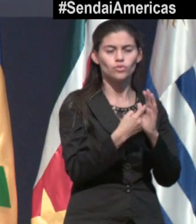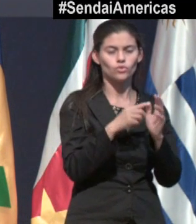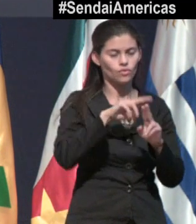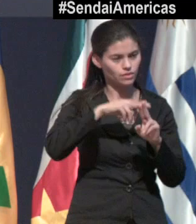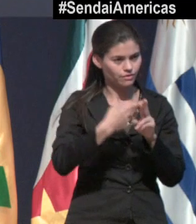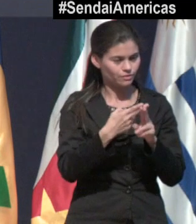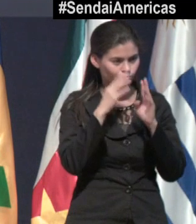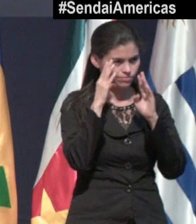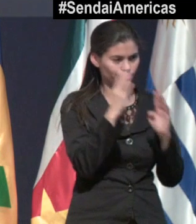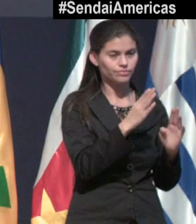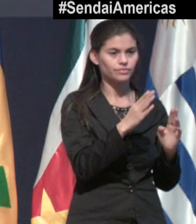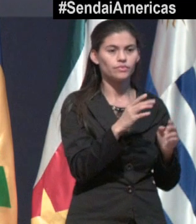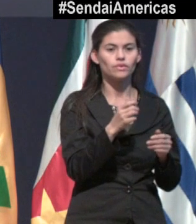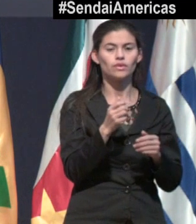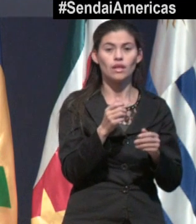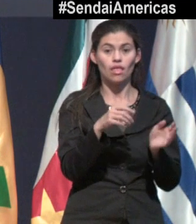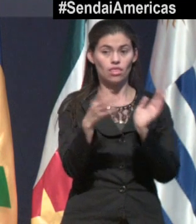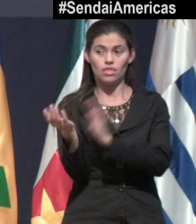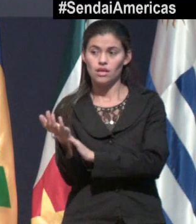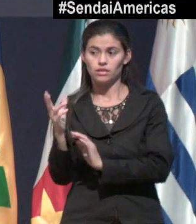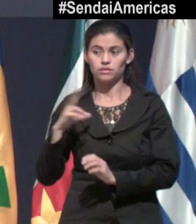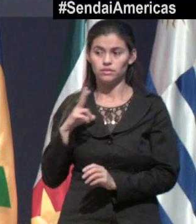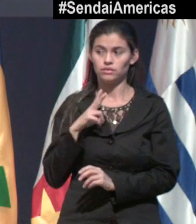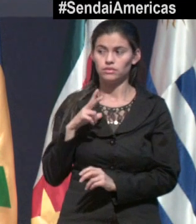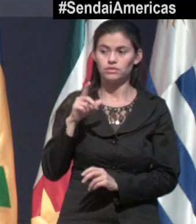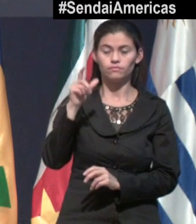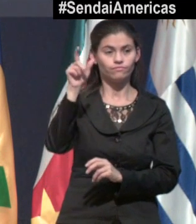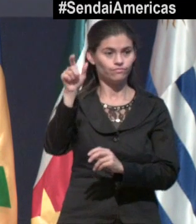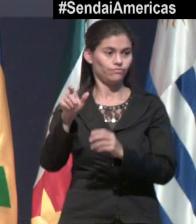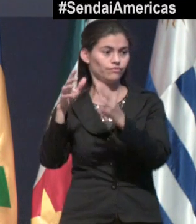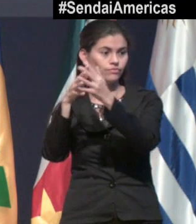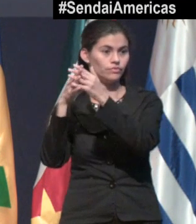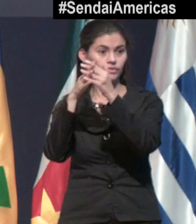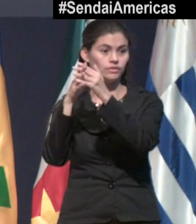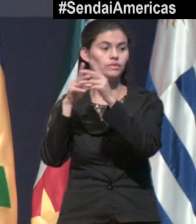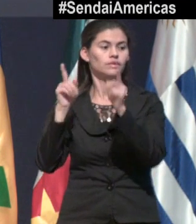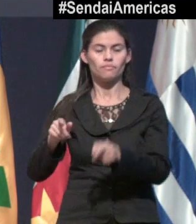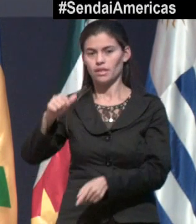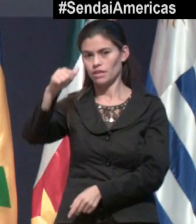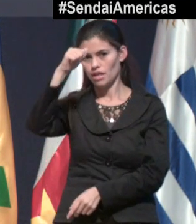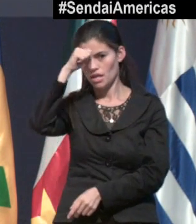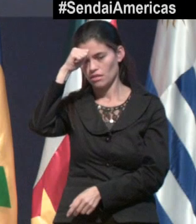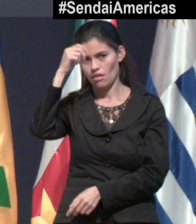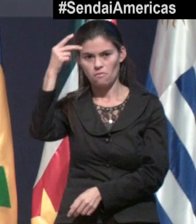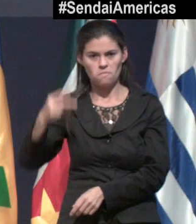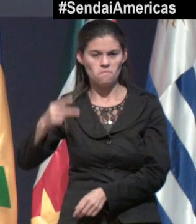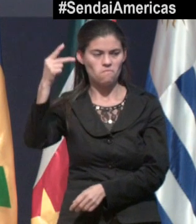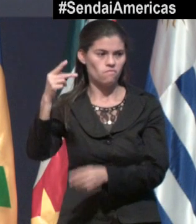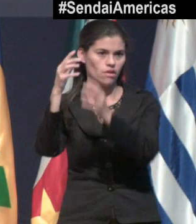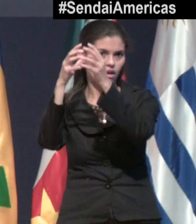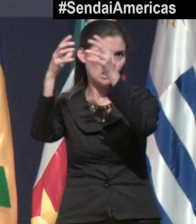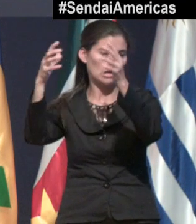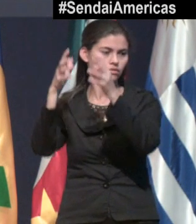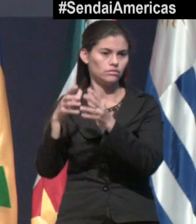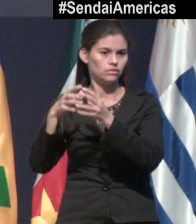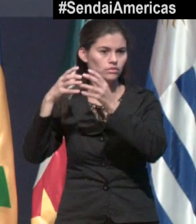principal. A la derecha uno tiene Estados Unidos y la India, dos países enormes, y uno se